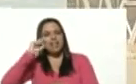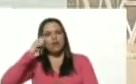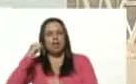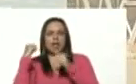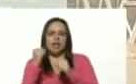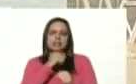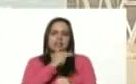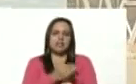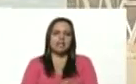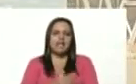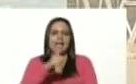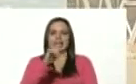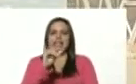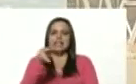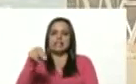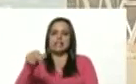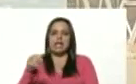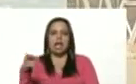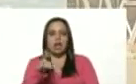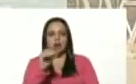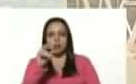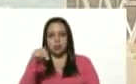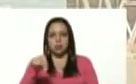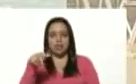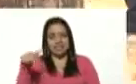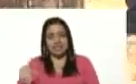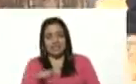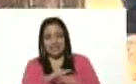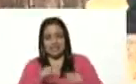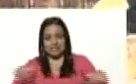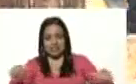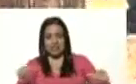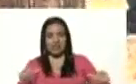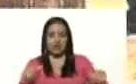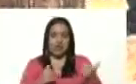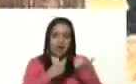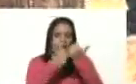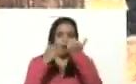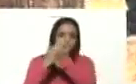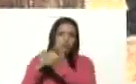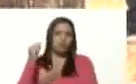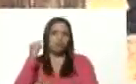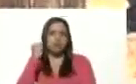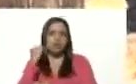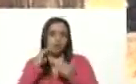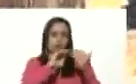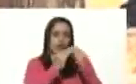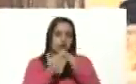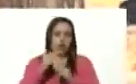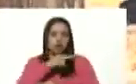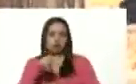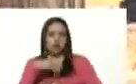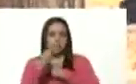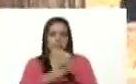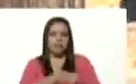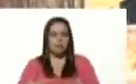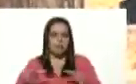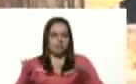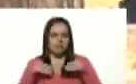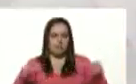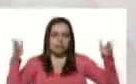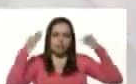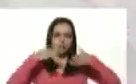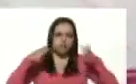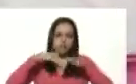heroica, Lina Ron. Presidente, desde este territorio feminista y comunero, nosotros cumplimos una instrucción dada por